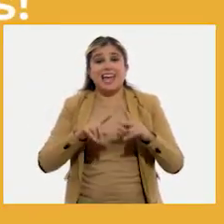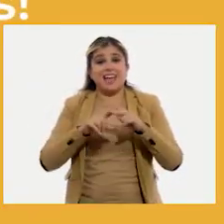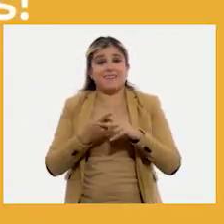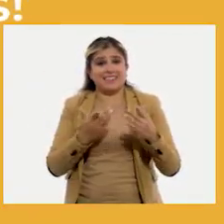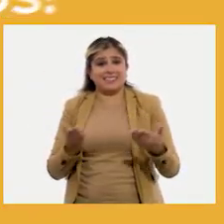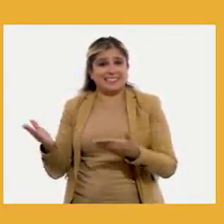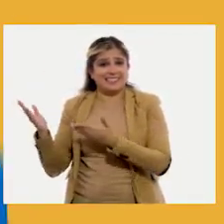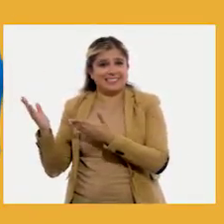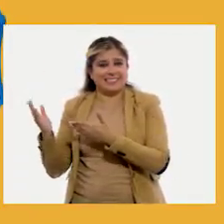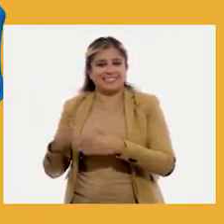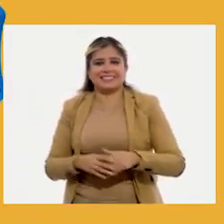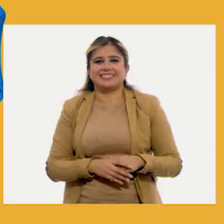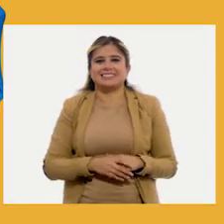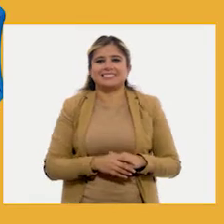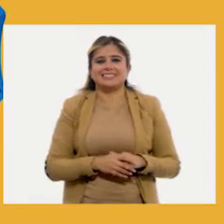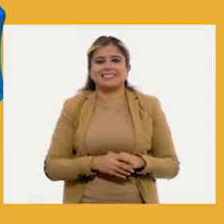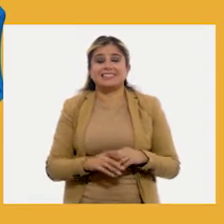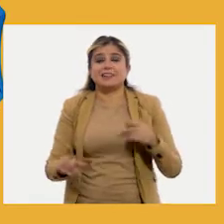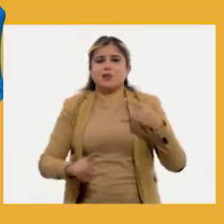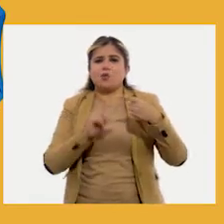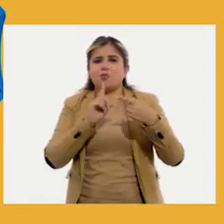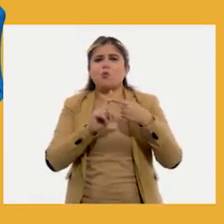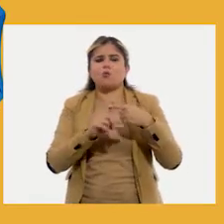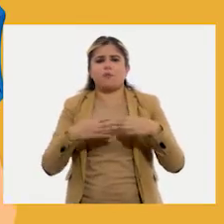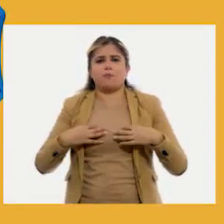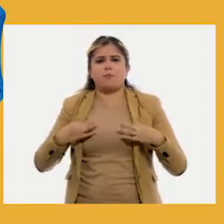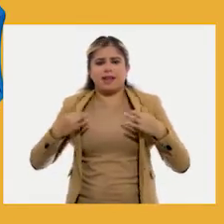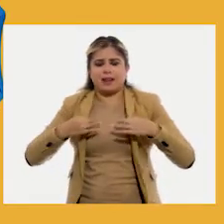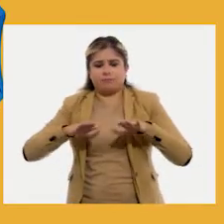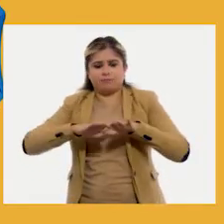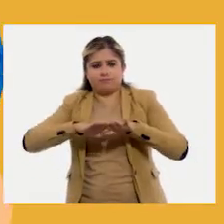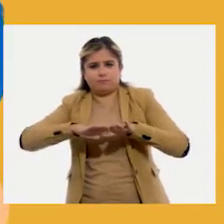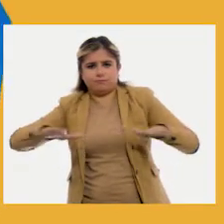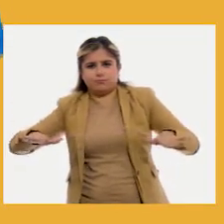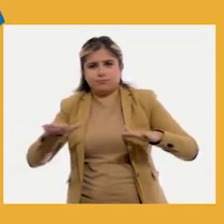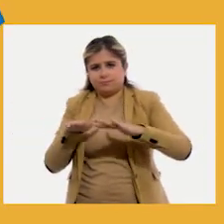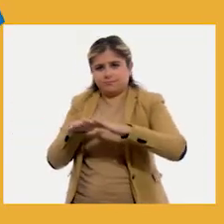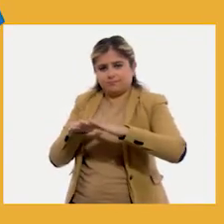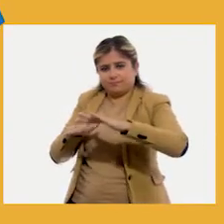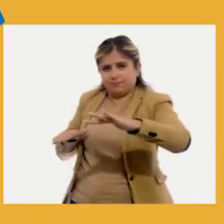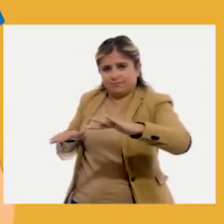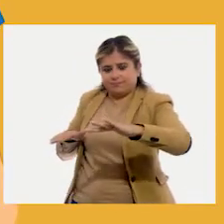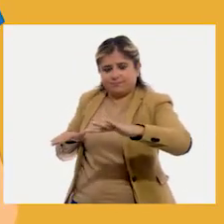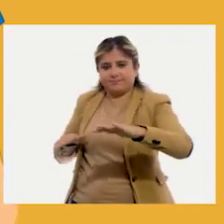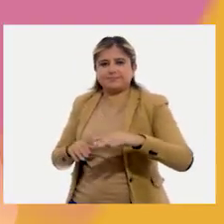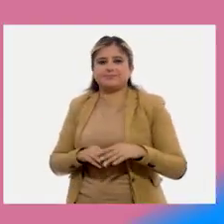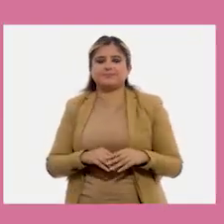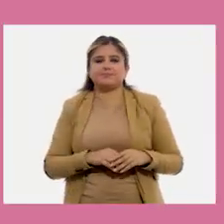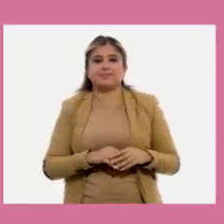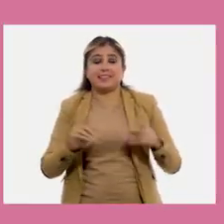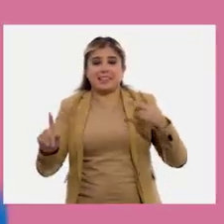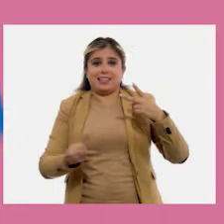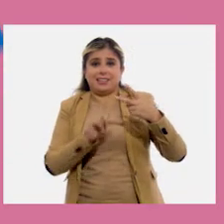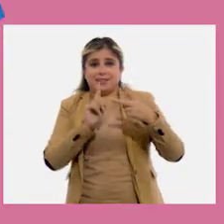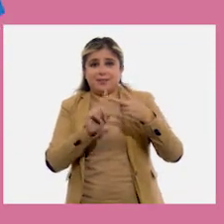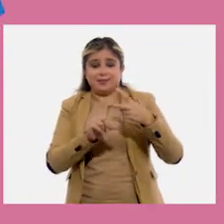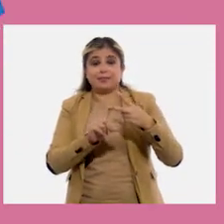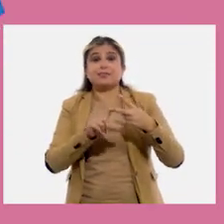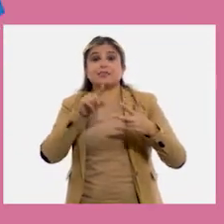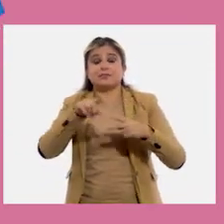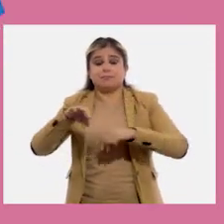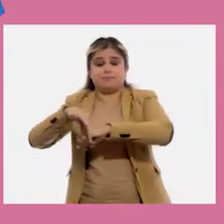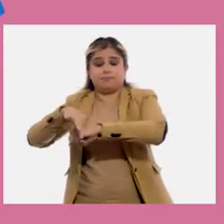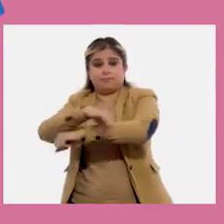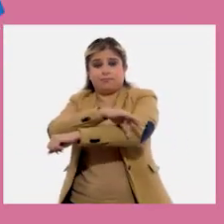¡Empecemos! 1. Estira la playera a lo largo y a lo ancho. 2. Marca con